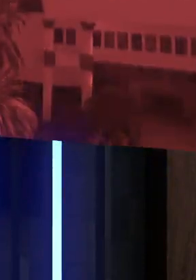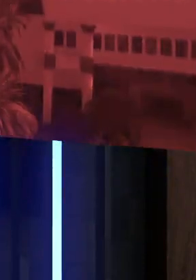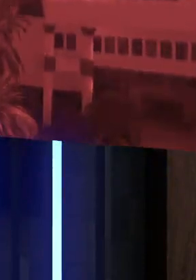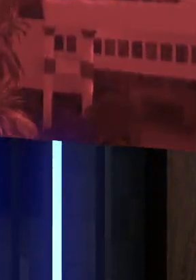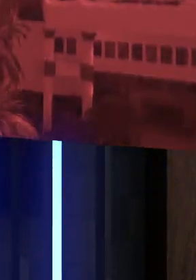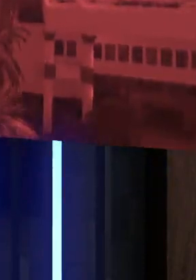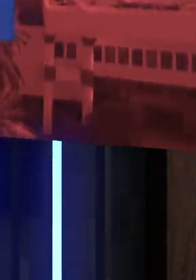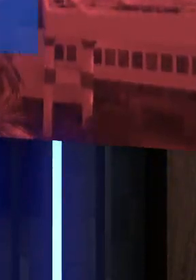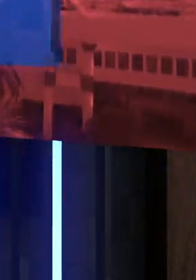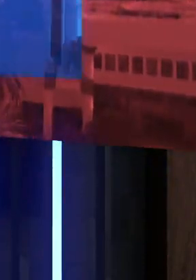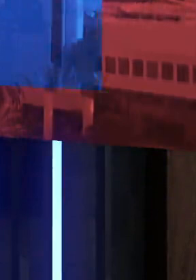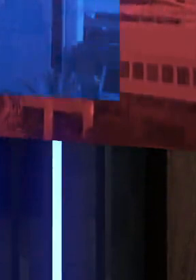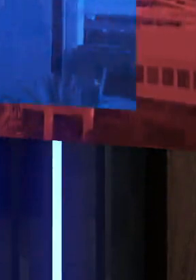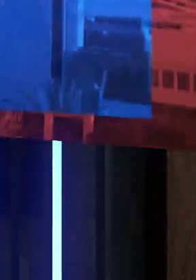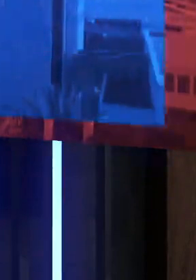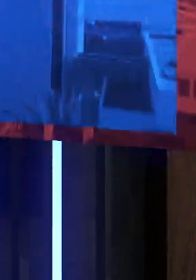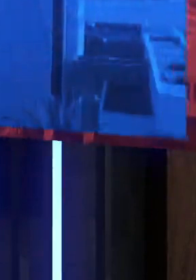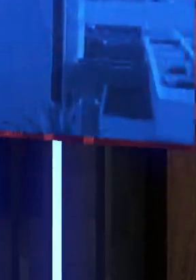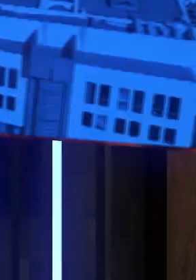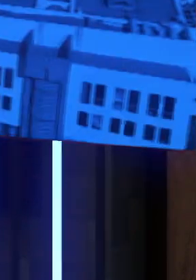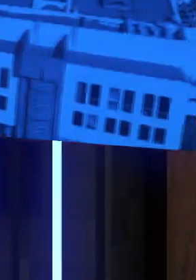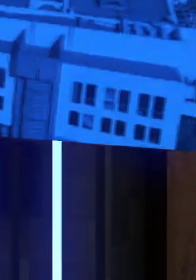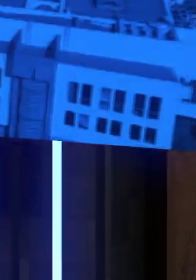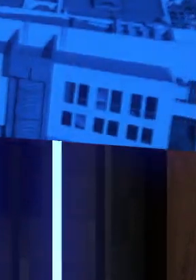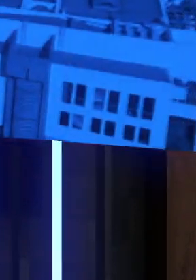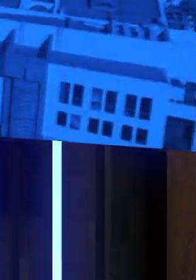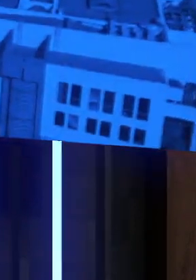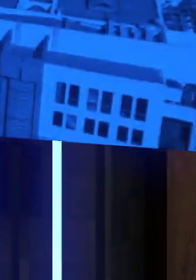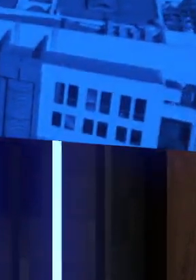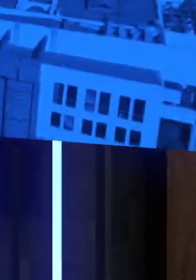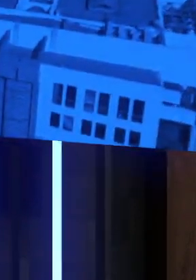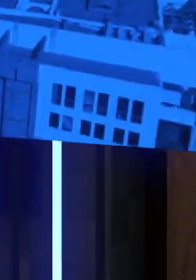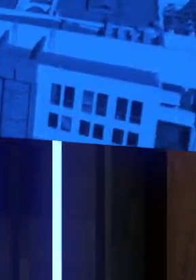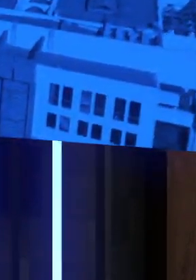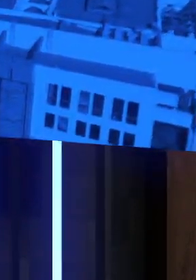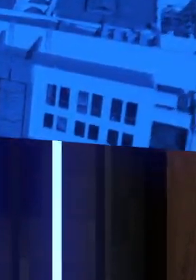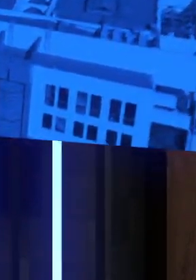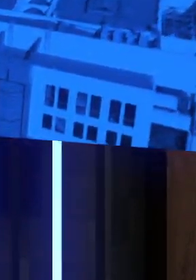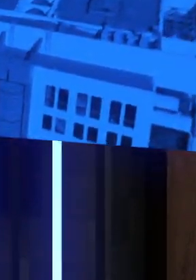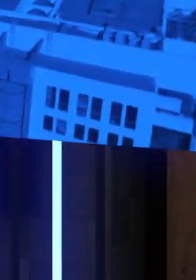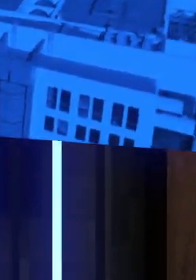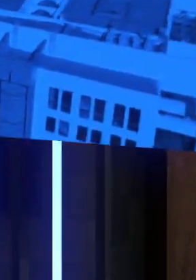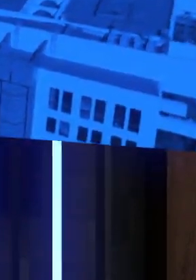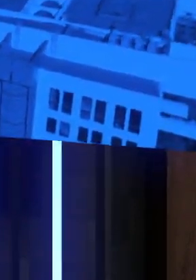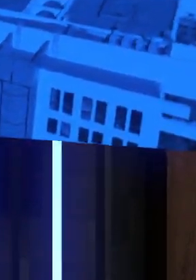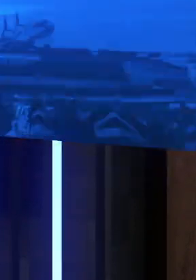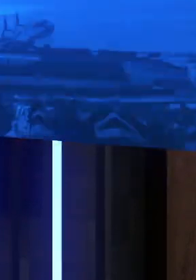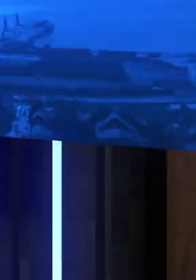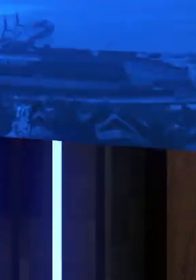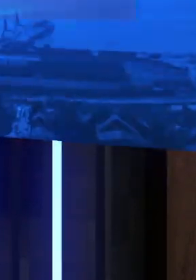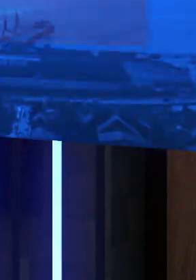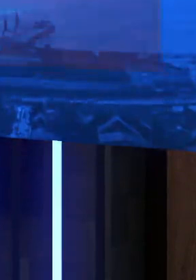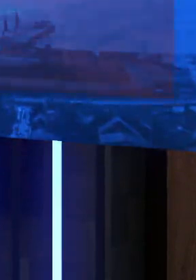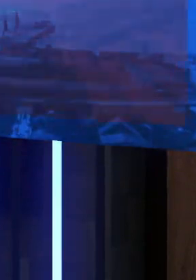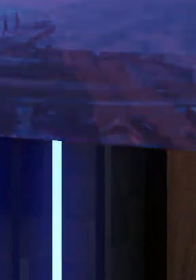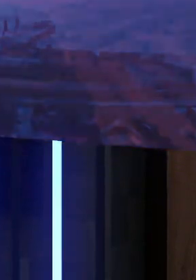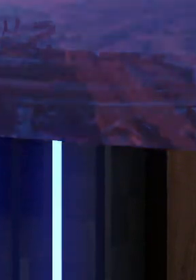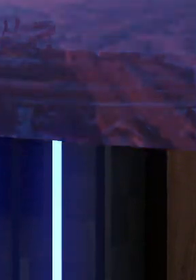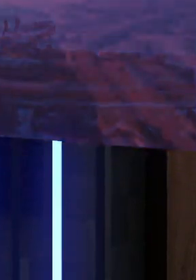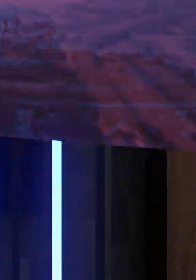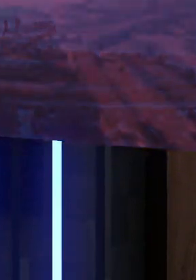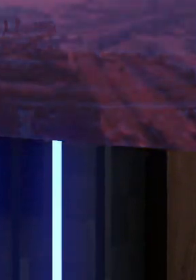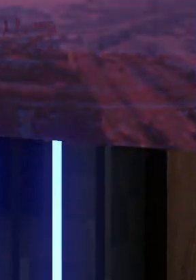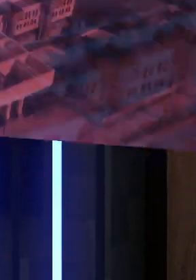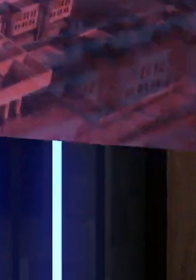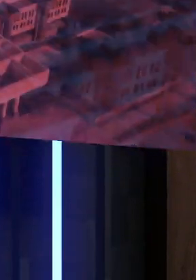la Ley de la Unidad de Análisis Financiero la mención expresa de determinadas resoluciones del Consejo de Seguridad de la ONU sobre